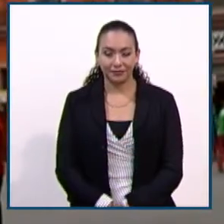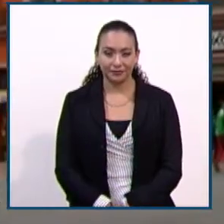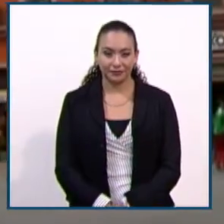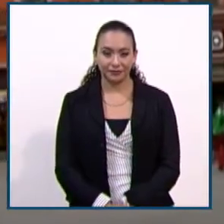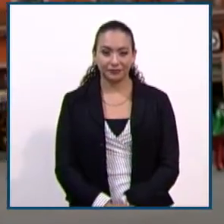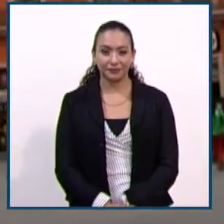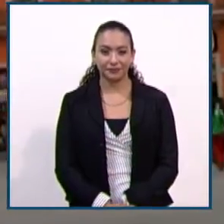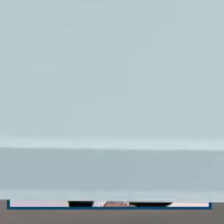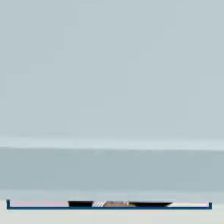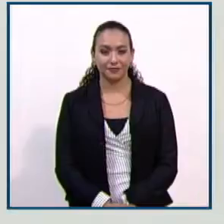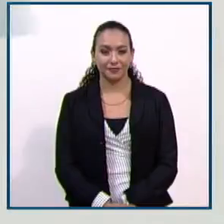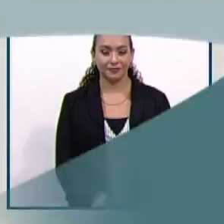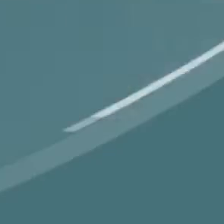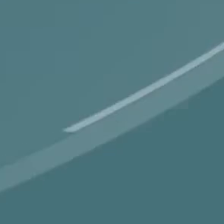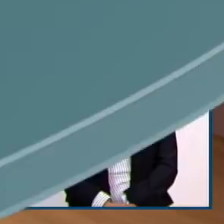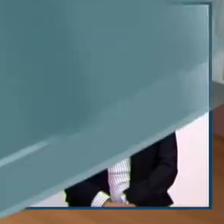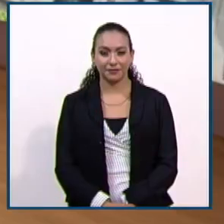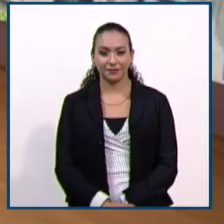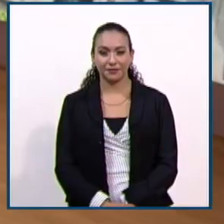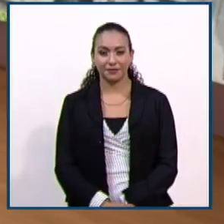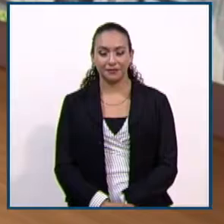Federación.